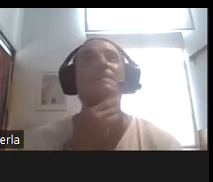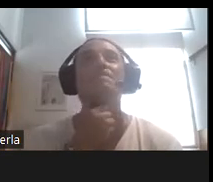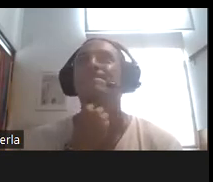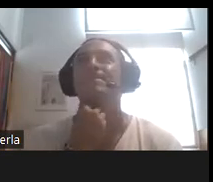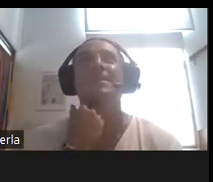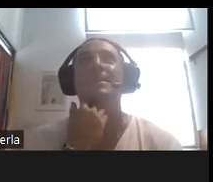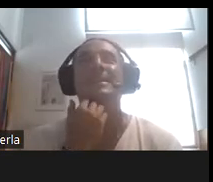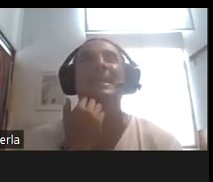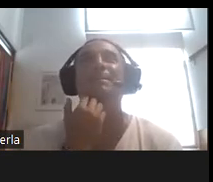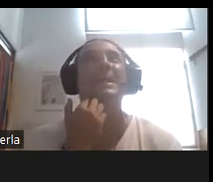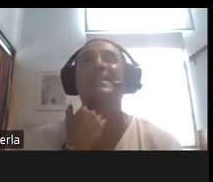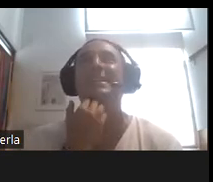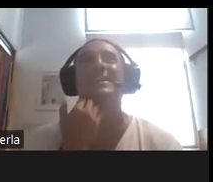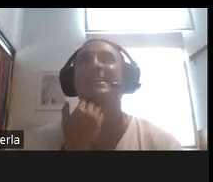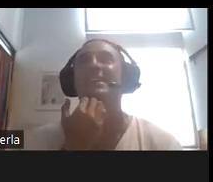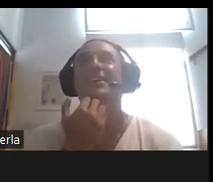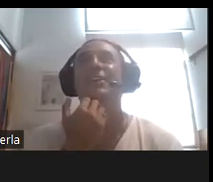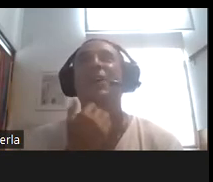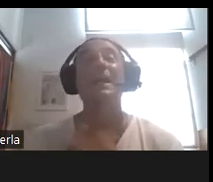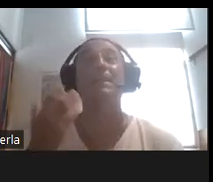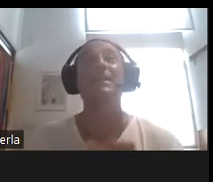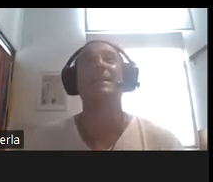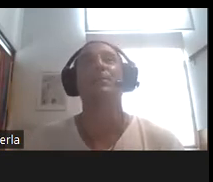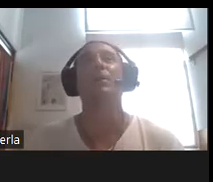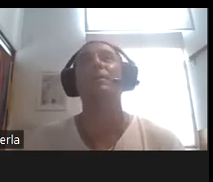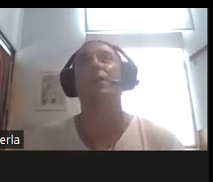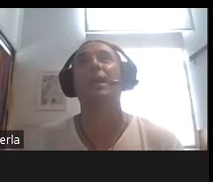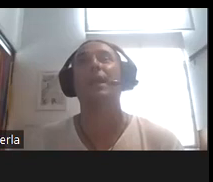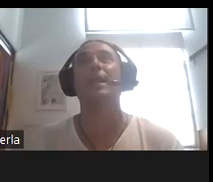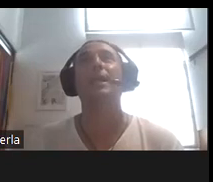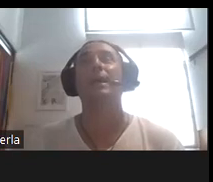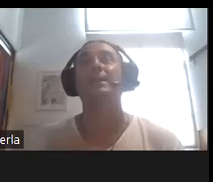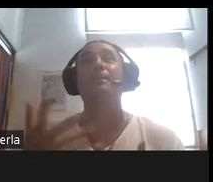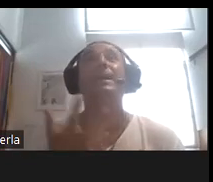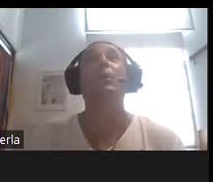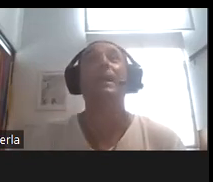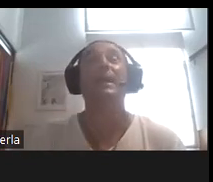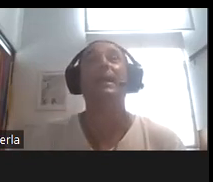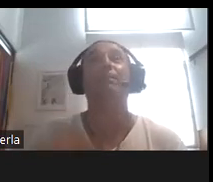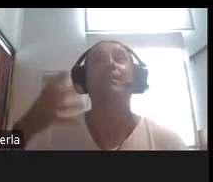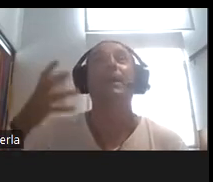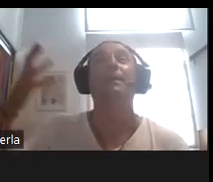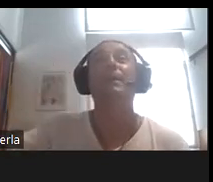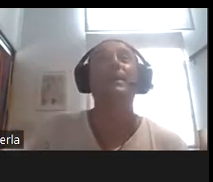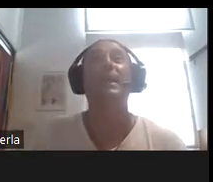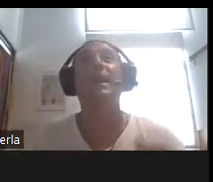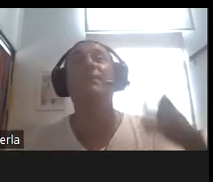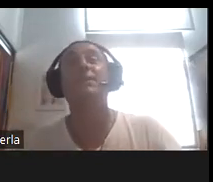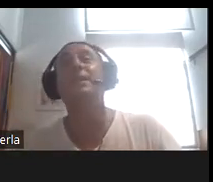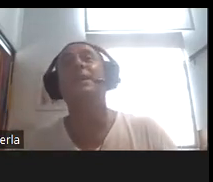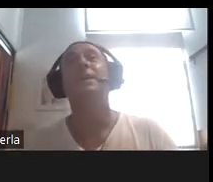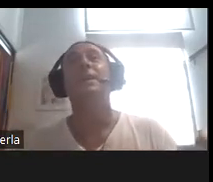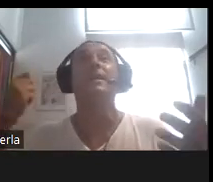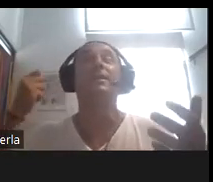digo, depende, ¿no? Hay empresas que se mueven porque están pidiendo plata al BIT, al